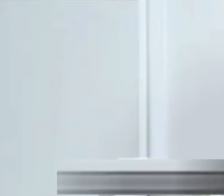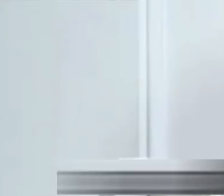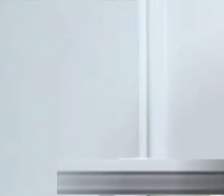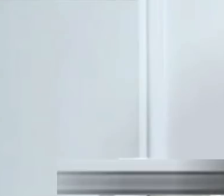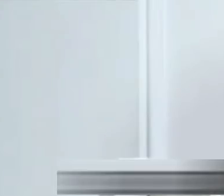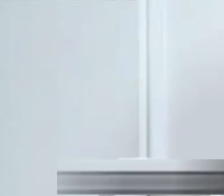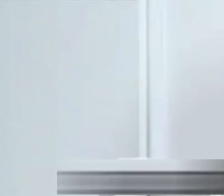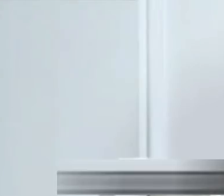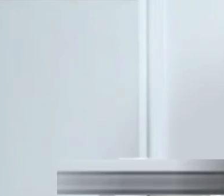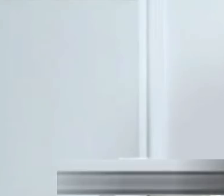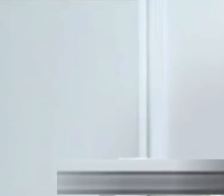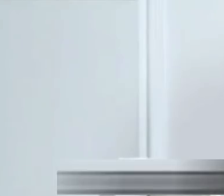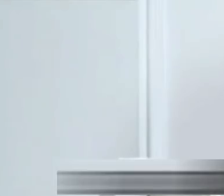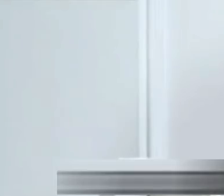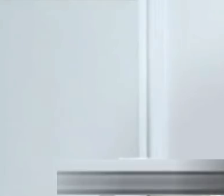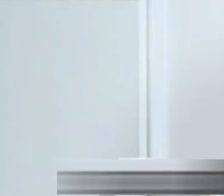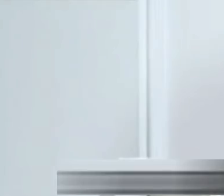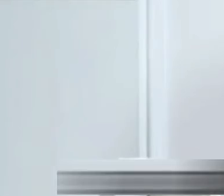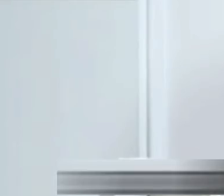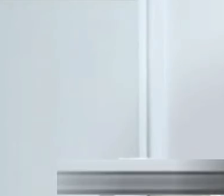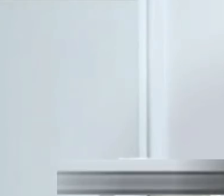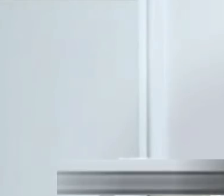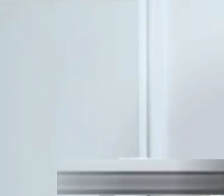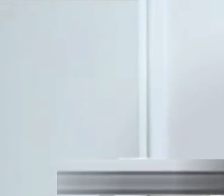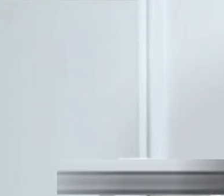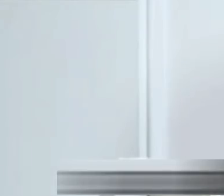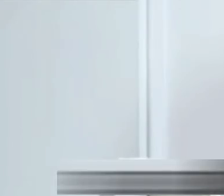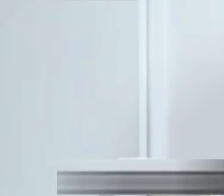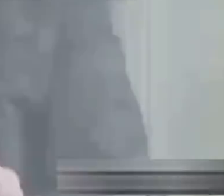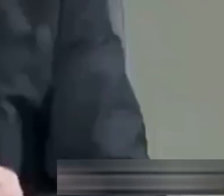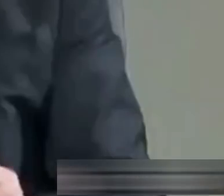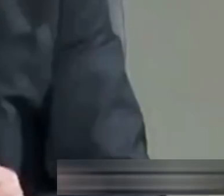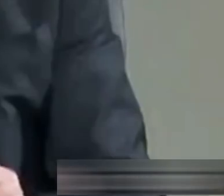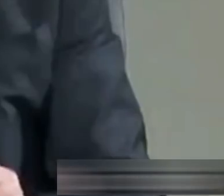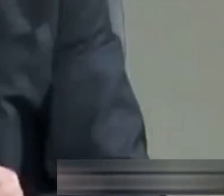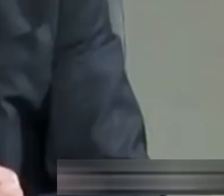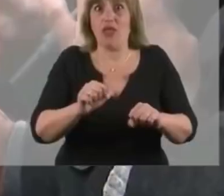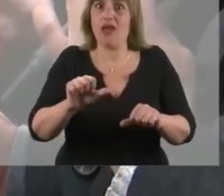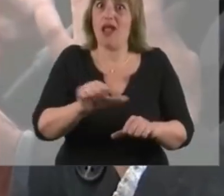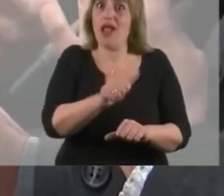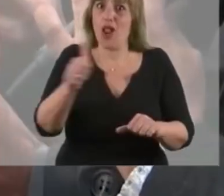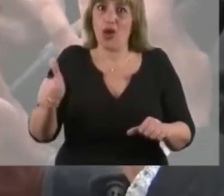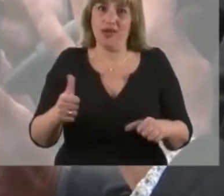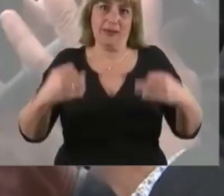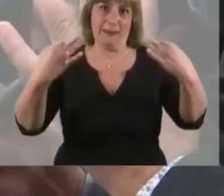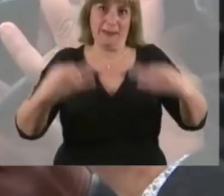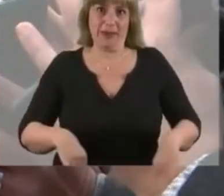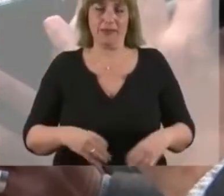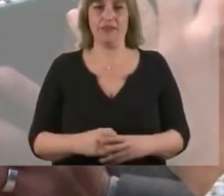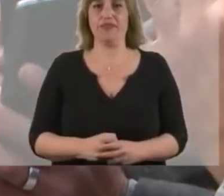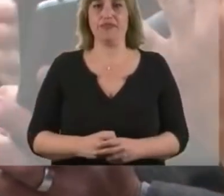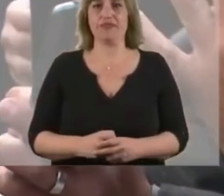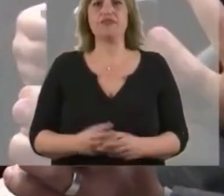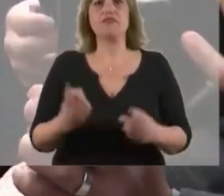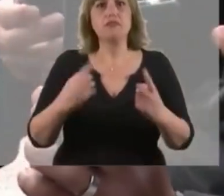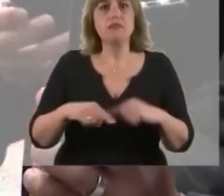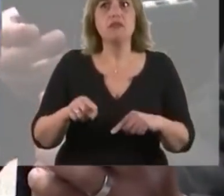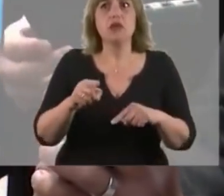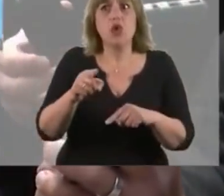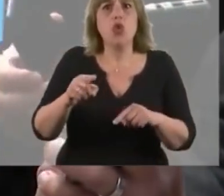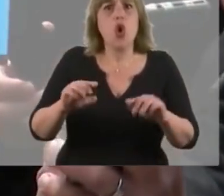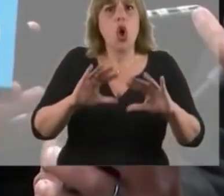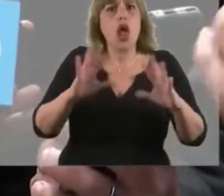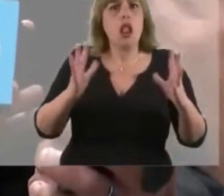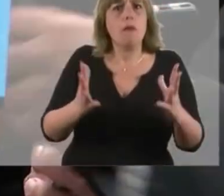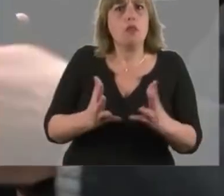sin operarios? Infectados, enfermos, muertos, ¿qué va a hacer? El mundo habla de Uruguay, de cómo ha llevado Uruguay el tema,